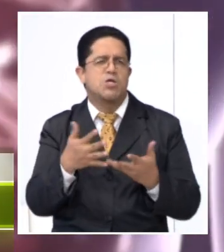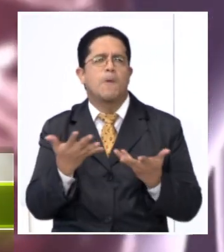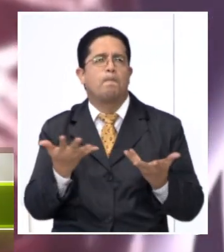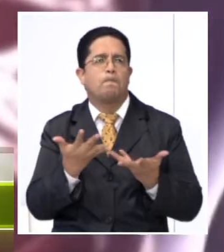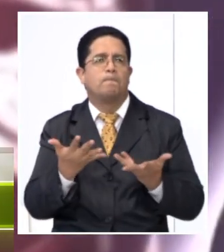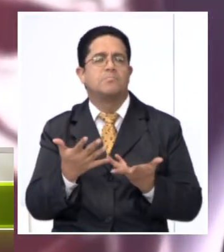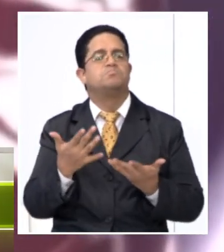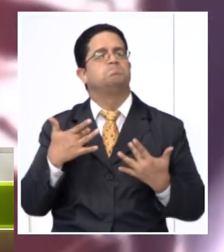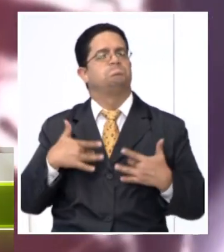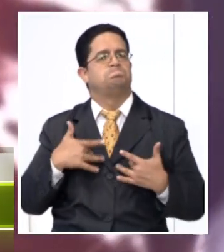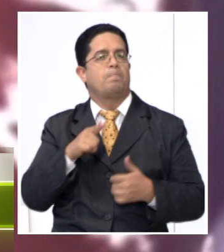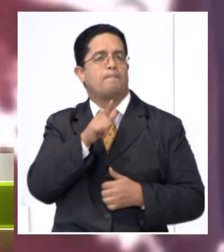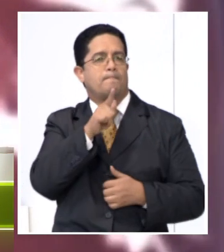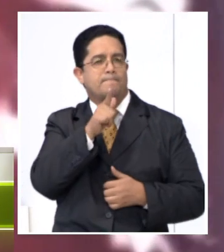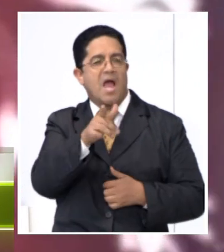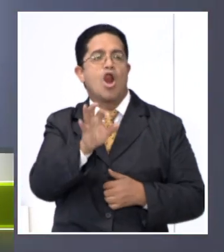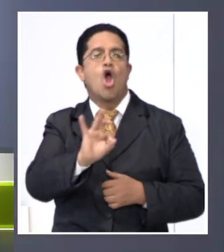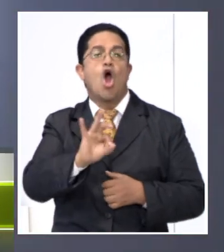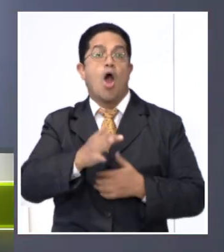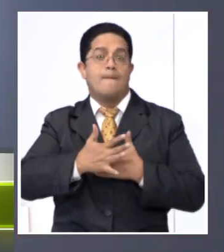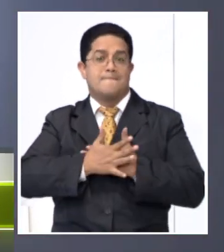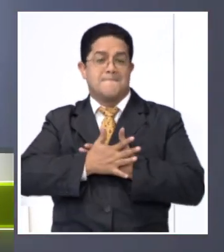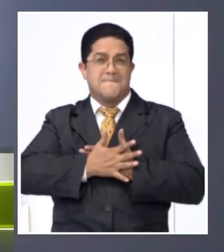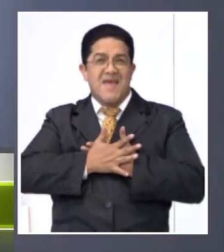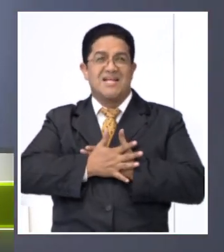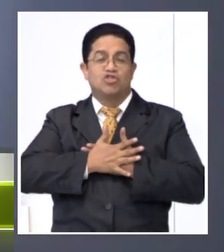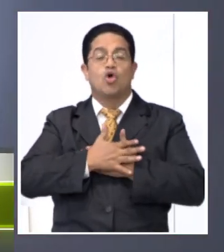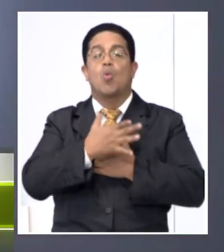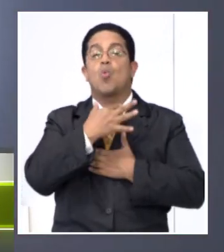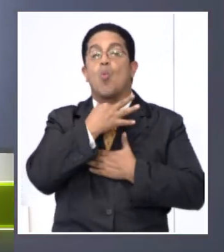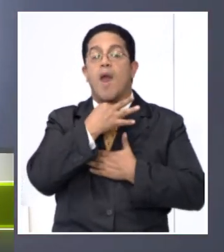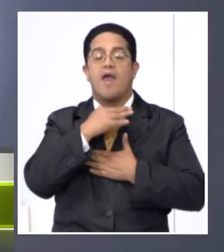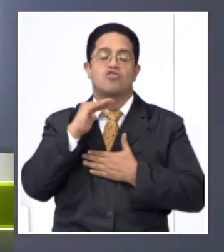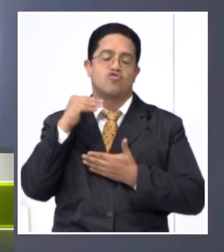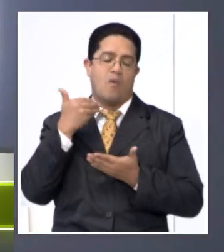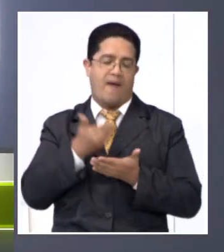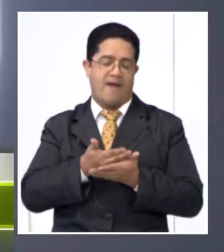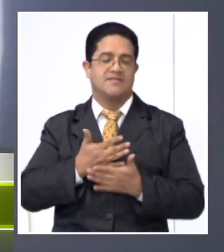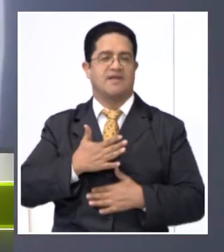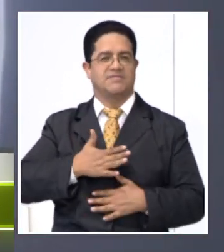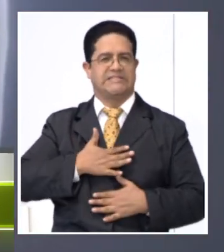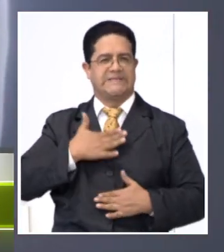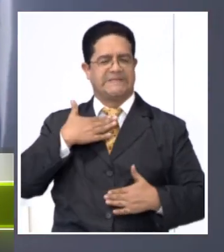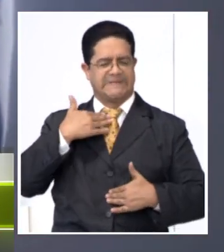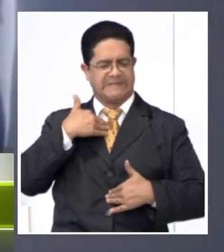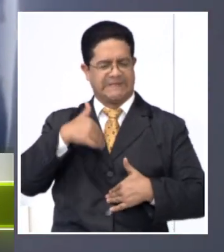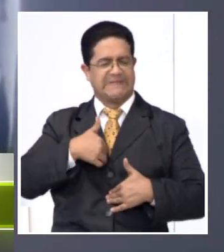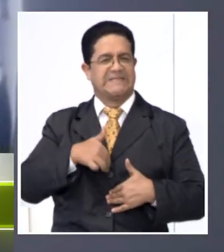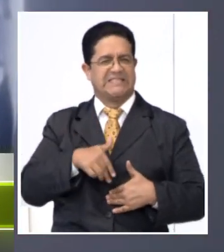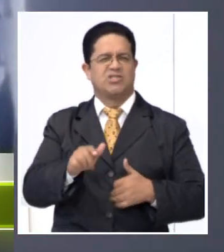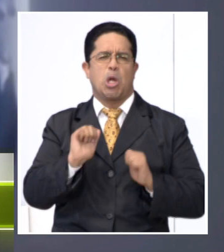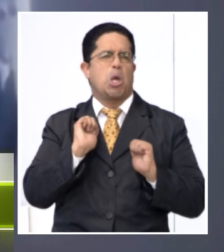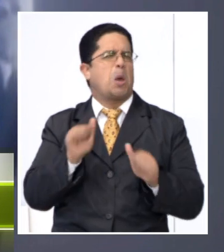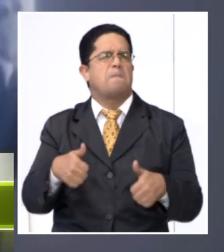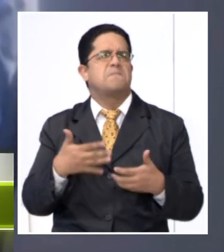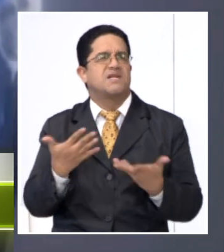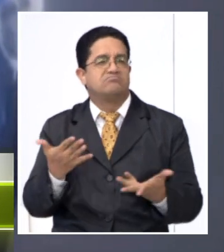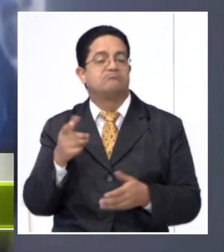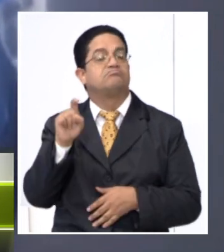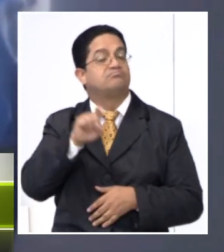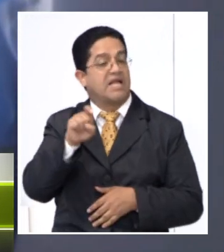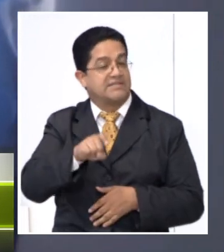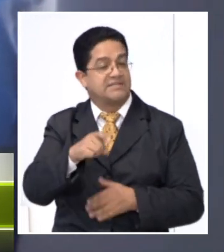de malestar o presión en la zona que abarca desde el cuello hasta la parte superior del abdomen. Cuando surge, requiere